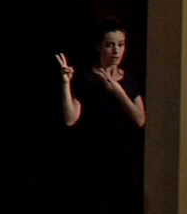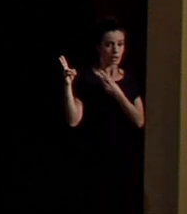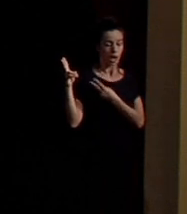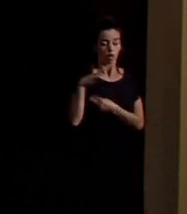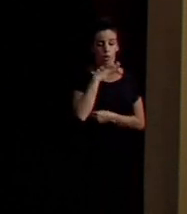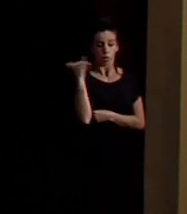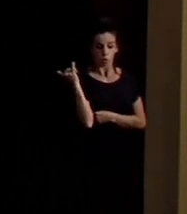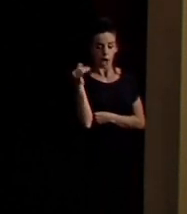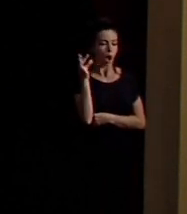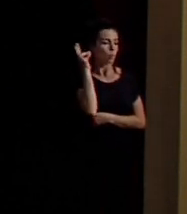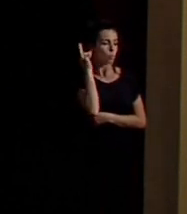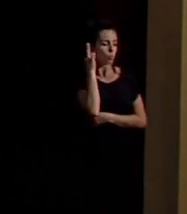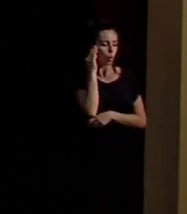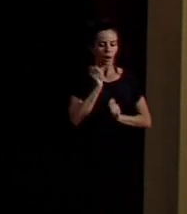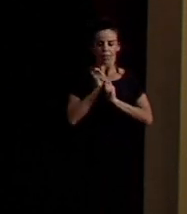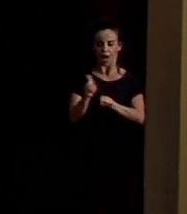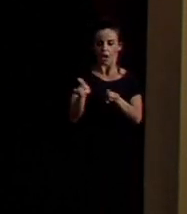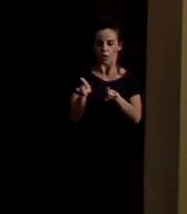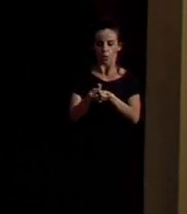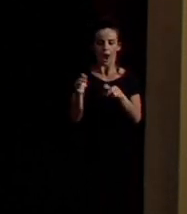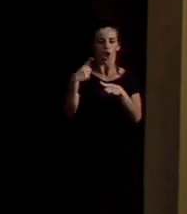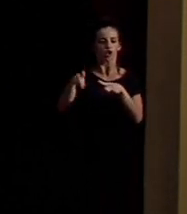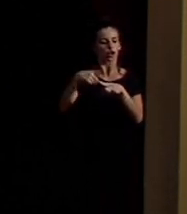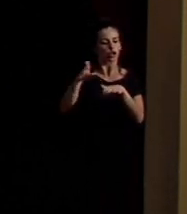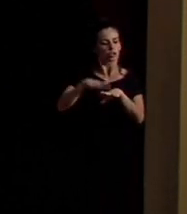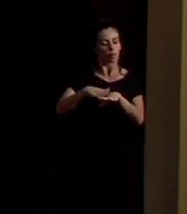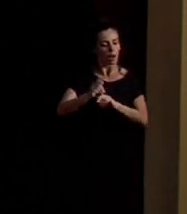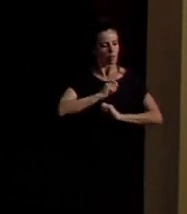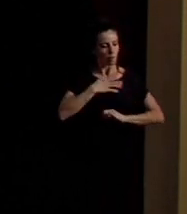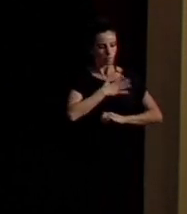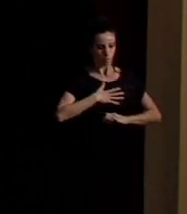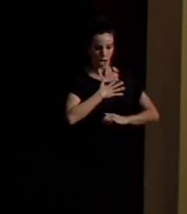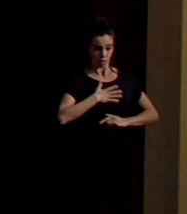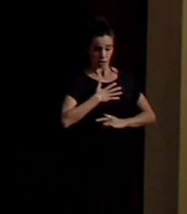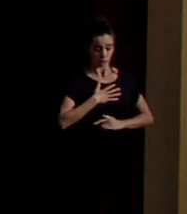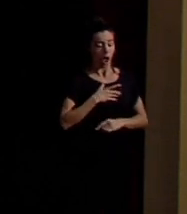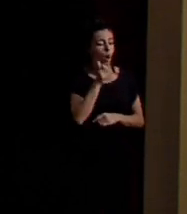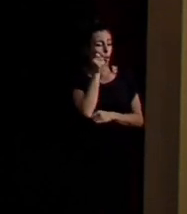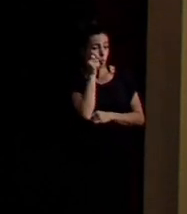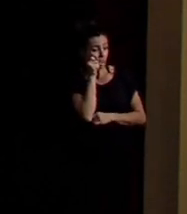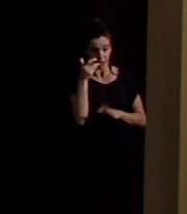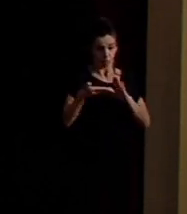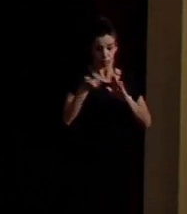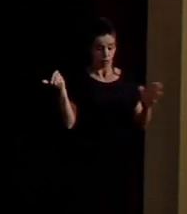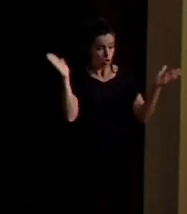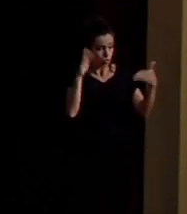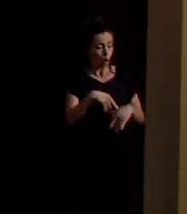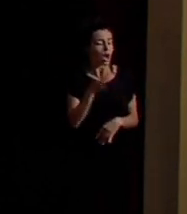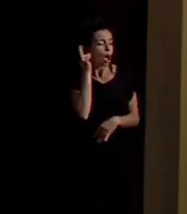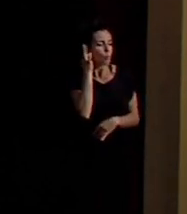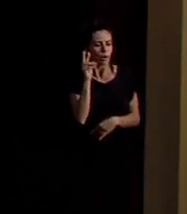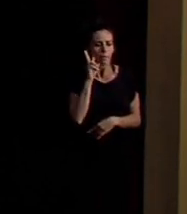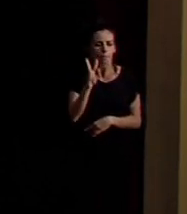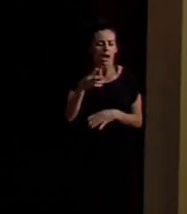La mujer es cosificada como instrumento de placer, hay un proceso de deshumanización, es decir, la mujer es concebida como un objeto